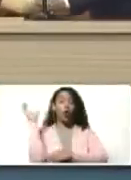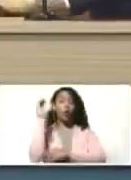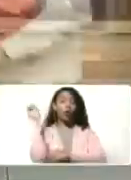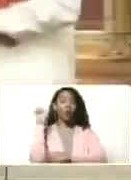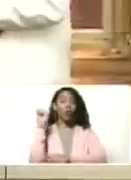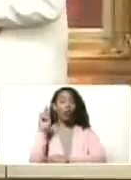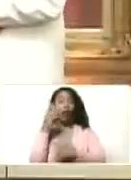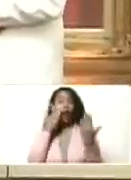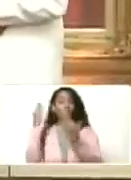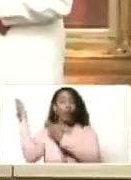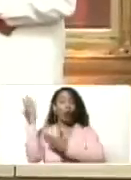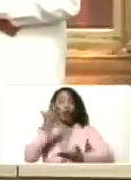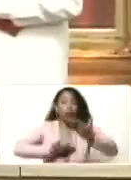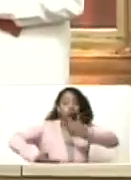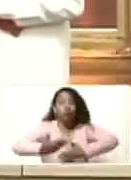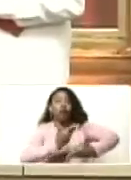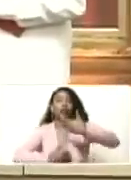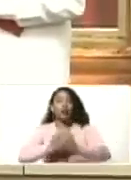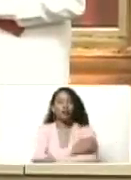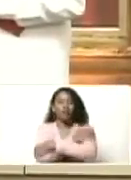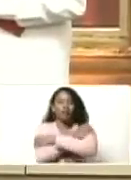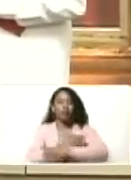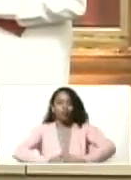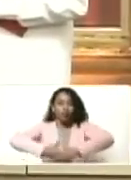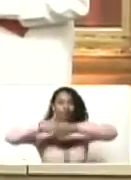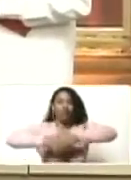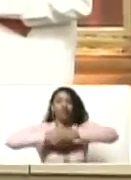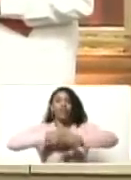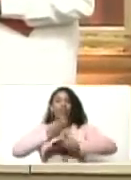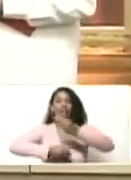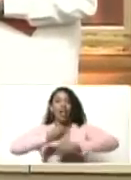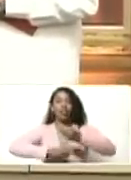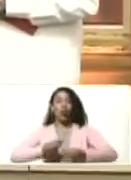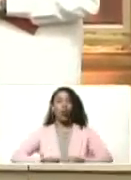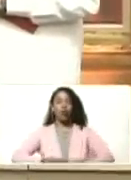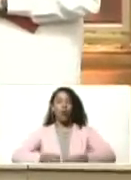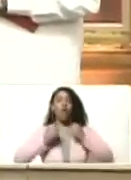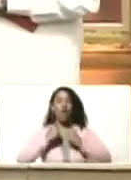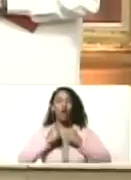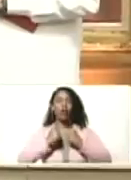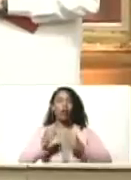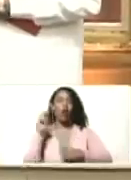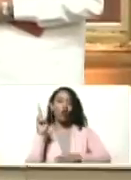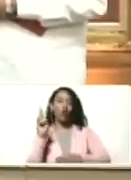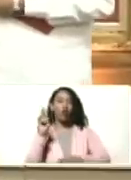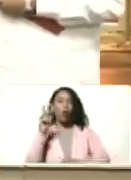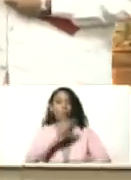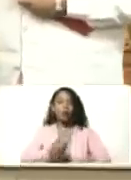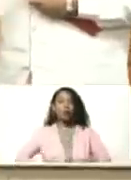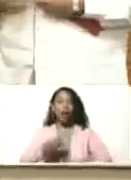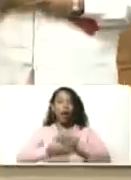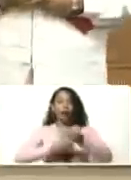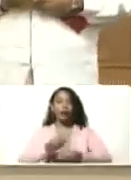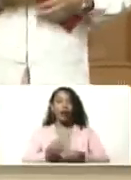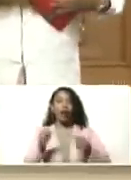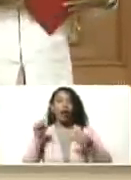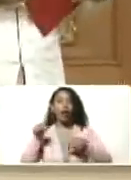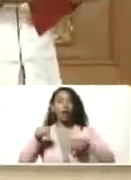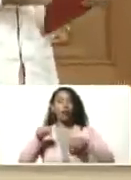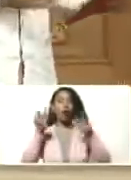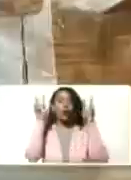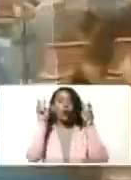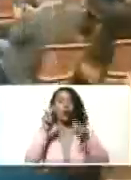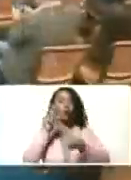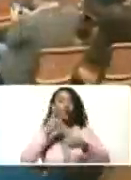allí entonces el intercambio, el abrazo que se ha dado, este estrechón de manos para consolidar estas